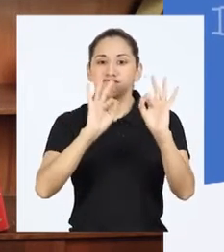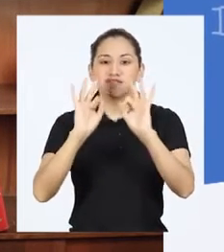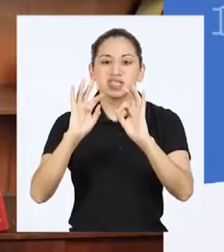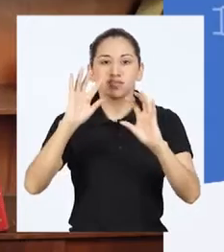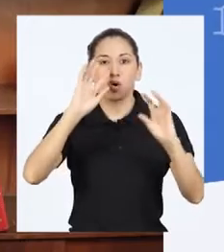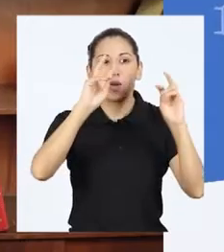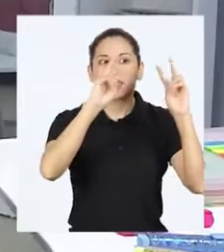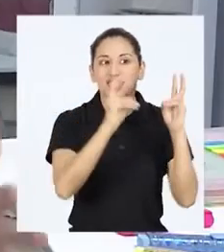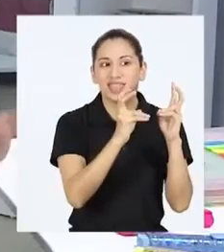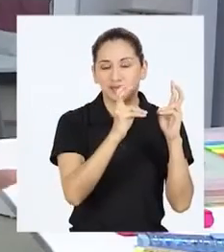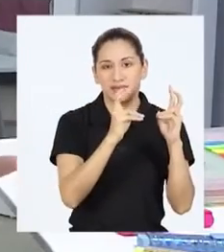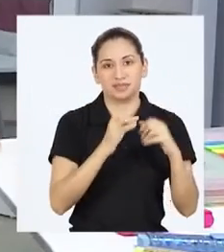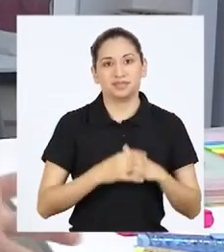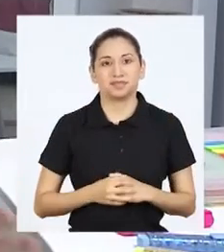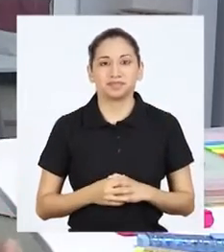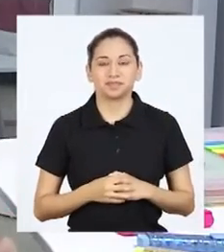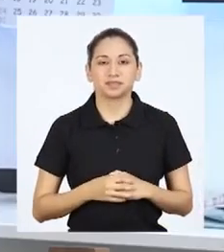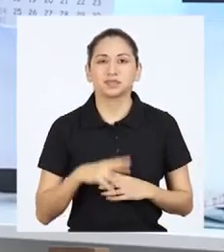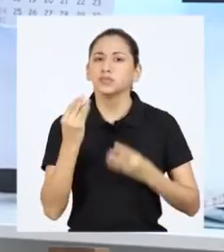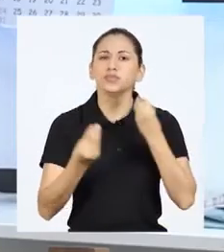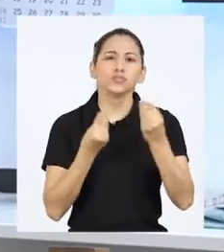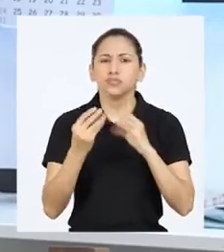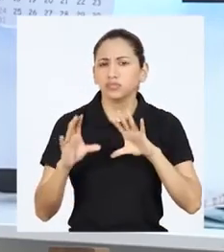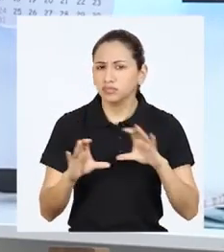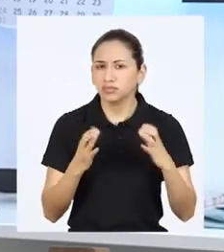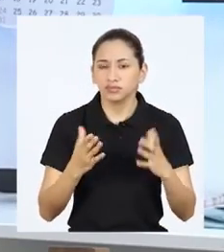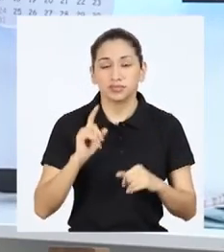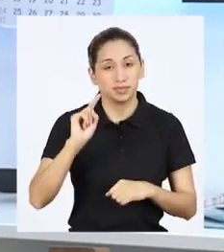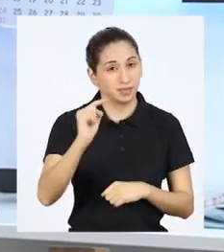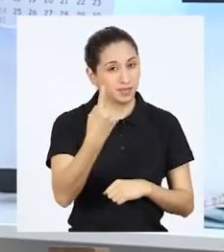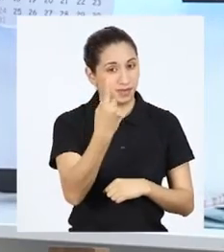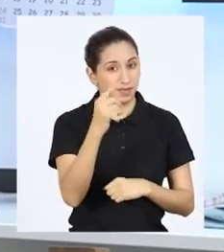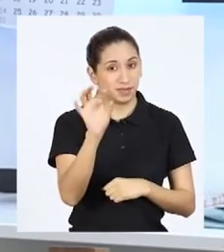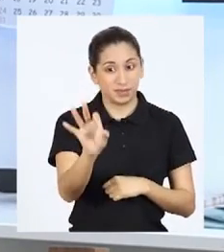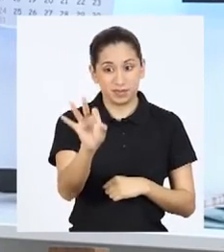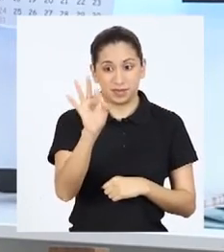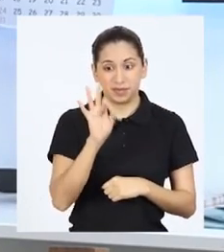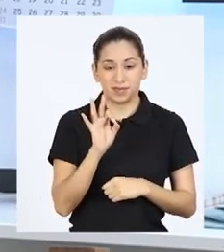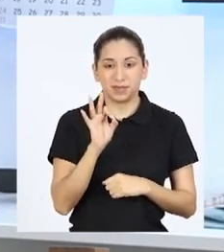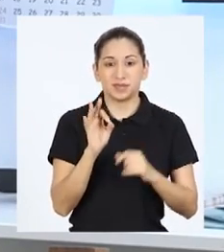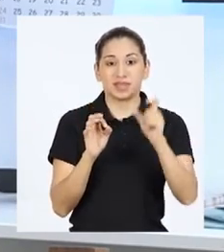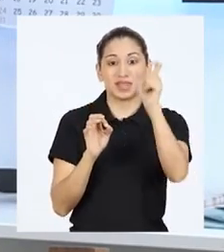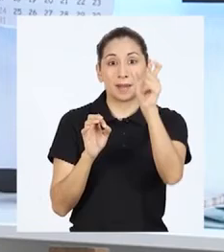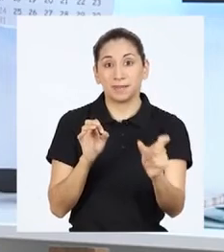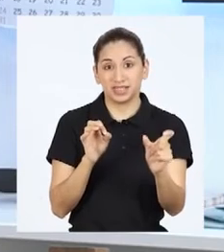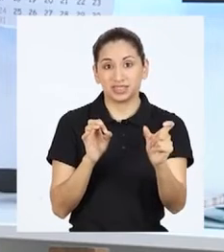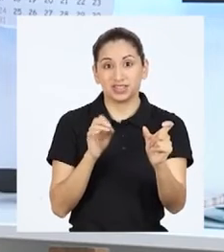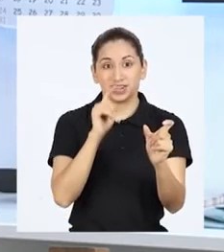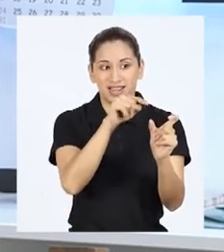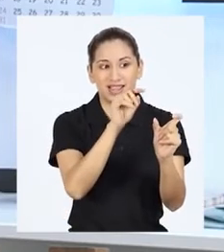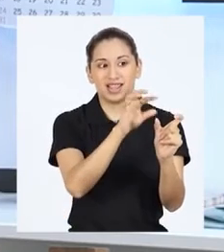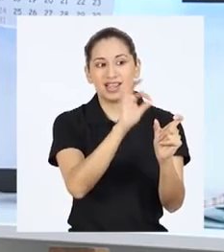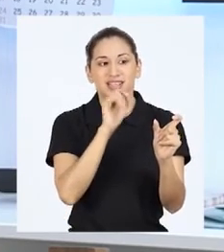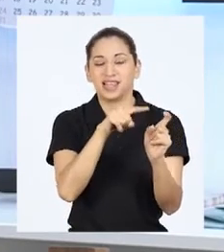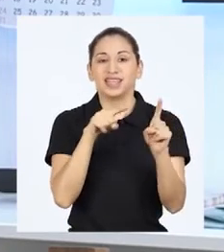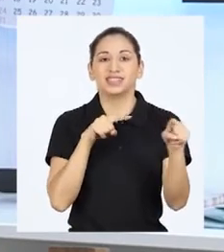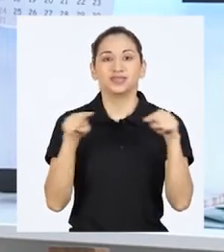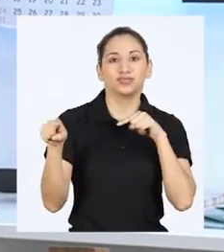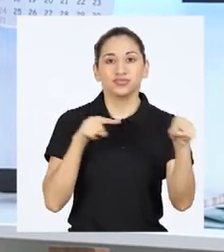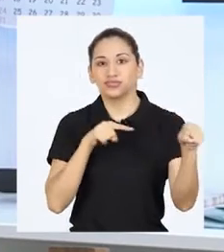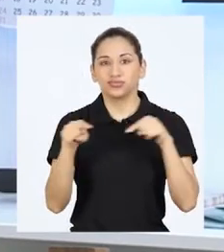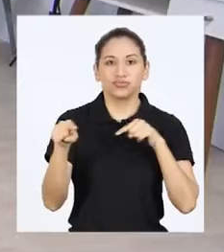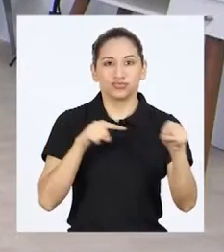problema planteado. ¿Y cómo se lleva a cabo? Primero se elige a un facilitador para que conduzca la